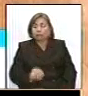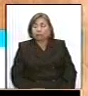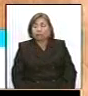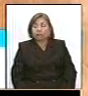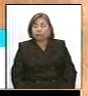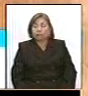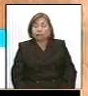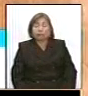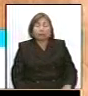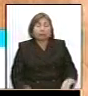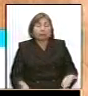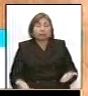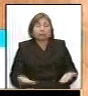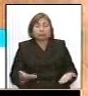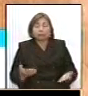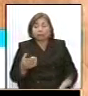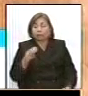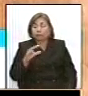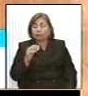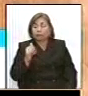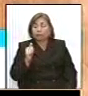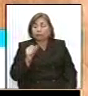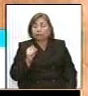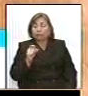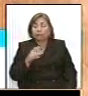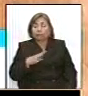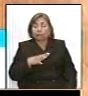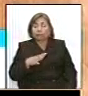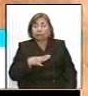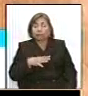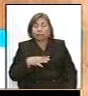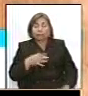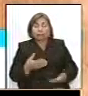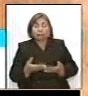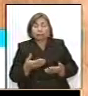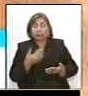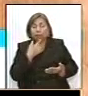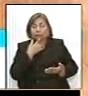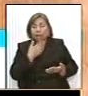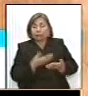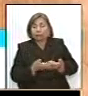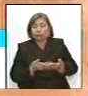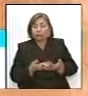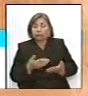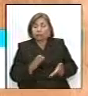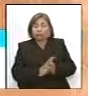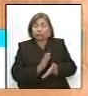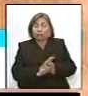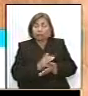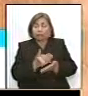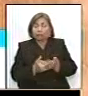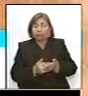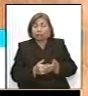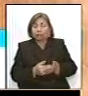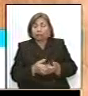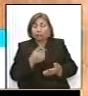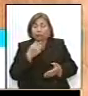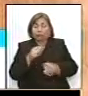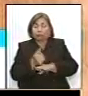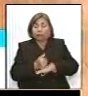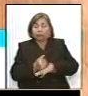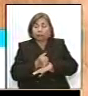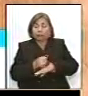En el caso del congresista del Castillo, señala que Ética acordó no investigar el caso con el argumento de que se trató de un acto imputable al asesor y